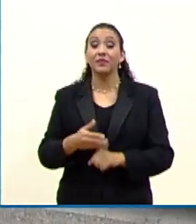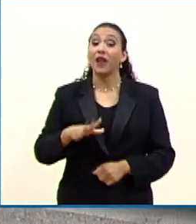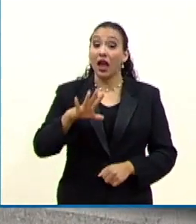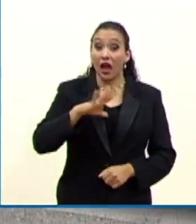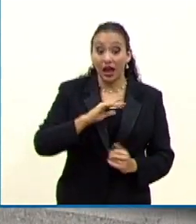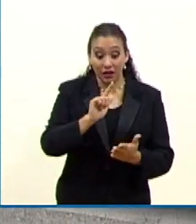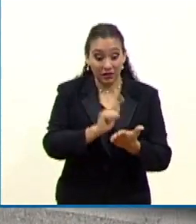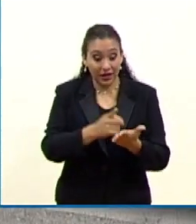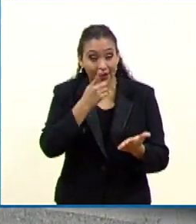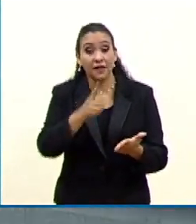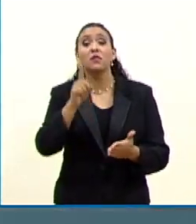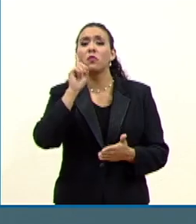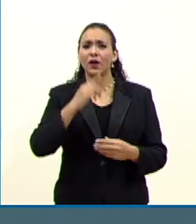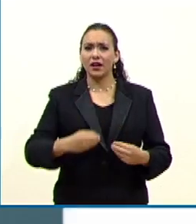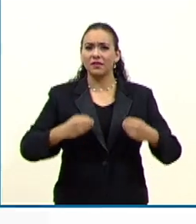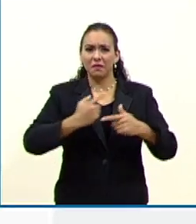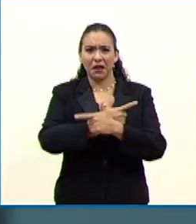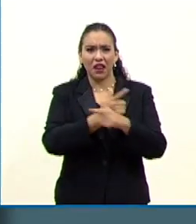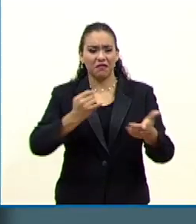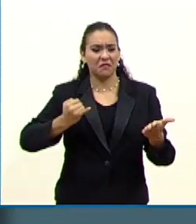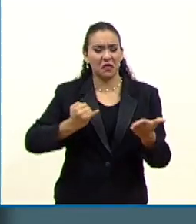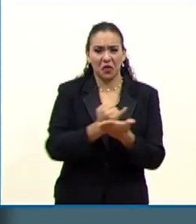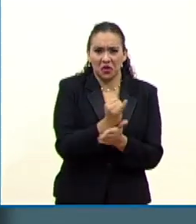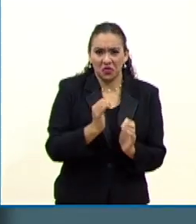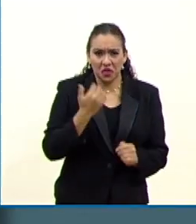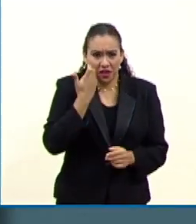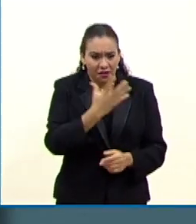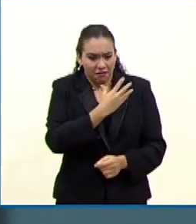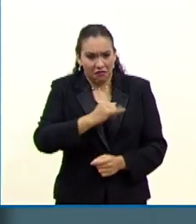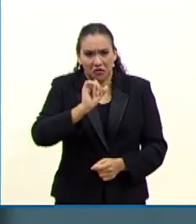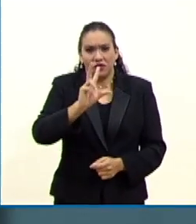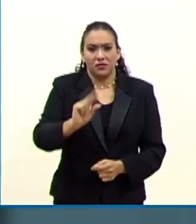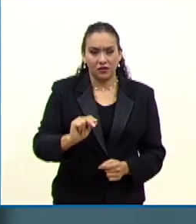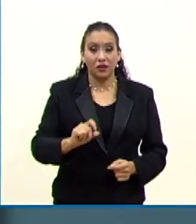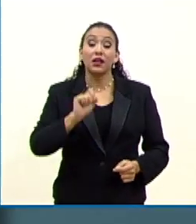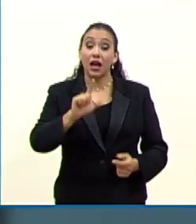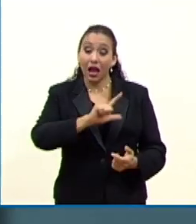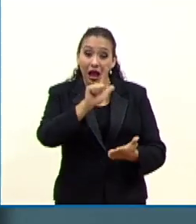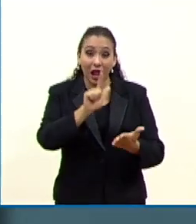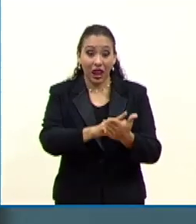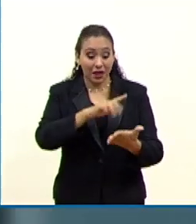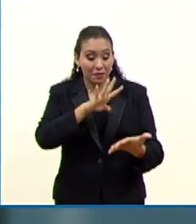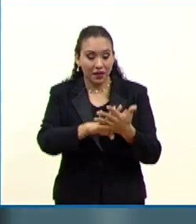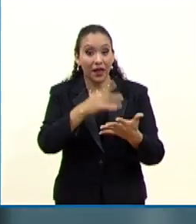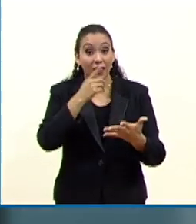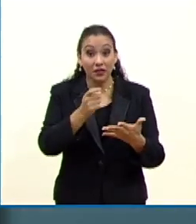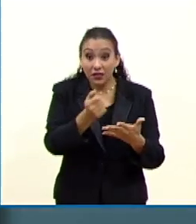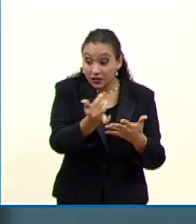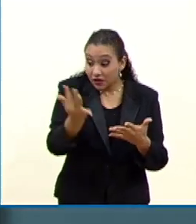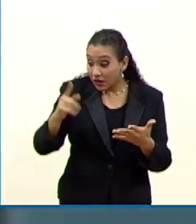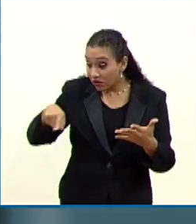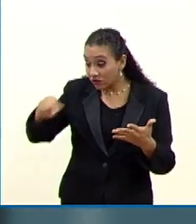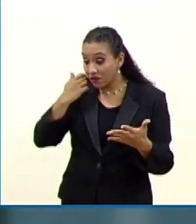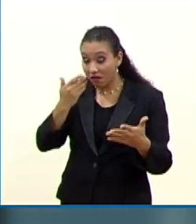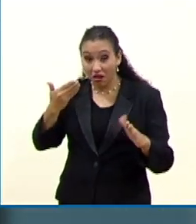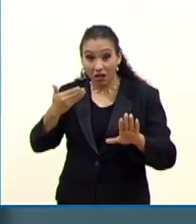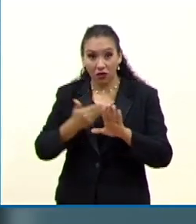Vida Libre de Violencia, así como en el Código Penal Federal, en el que se establece como una agravante en diversos